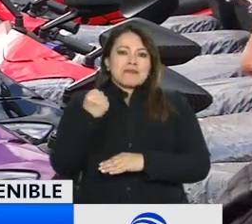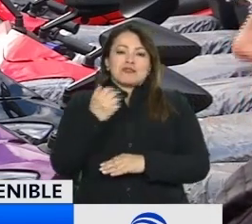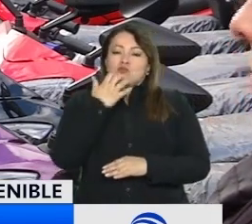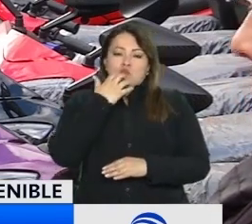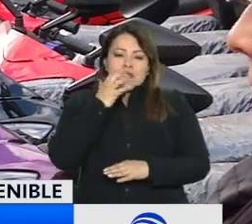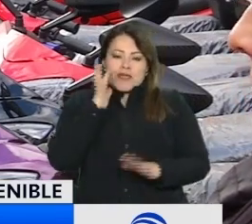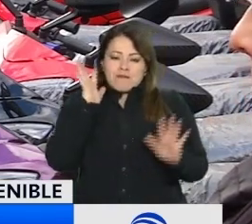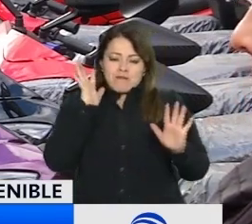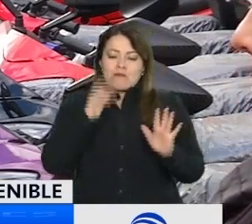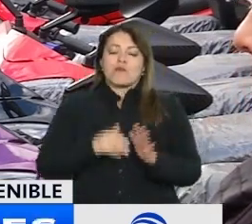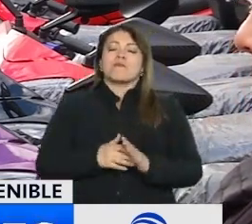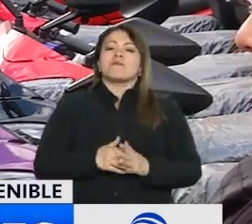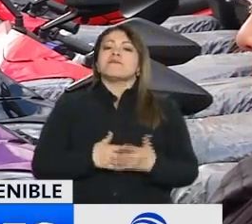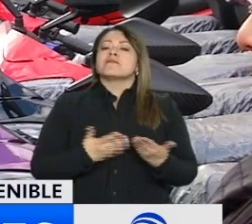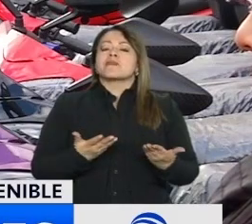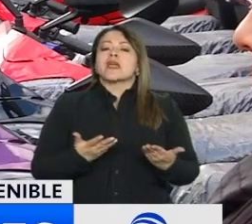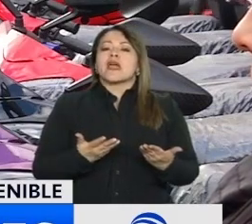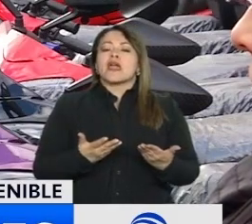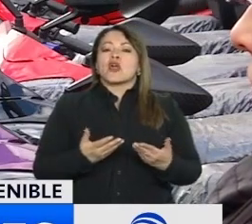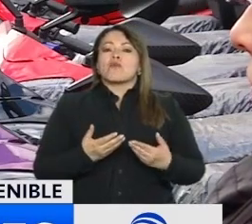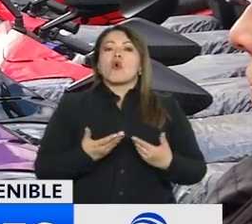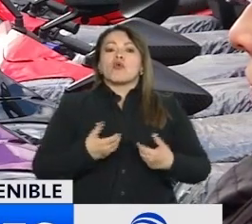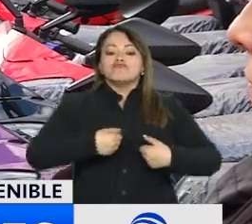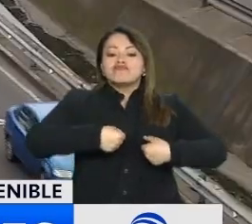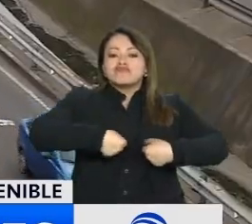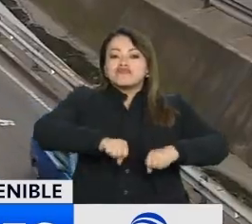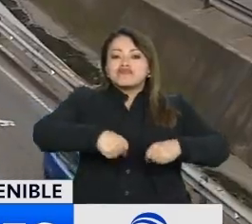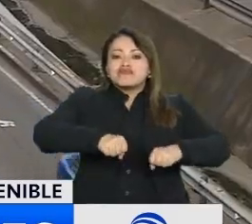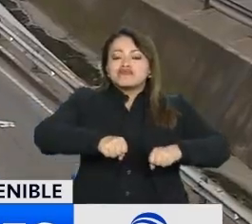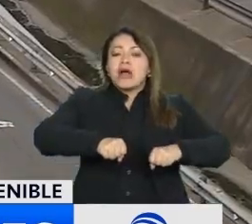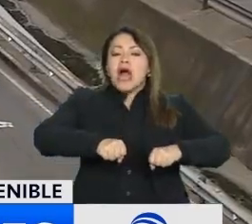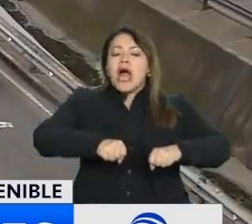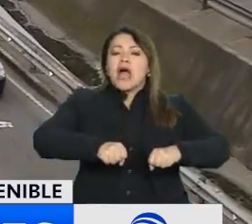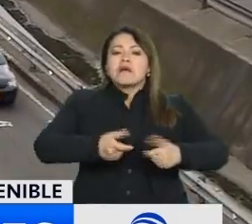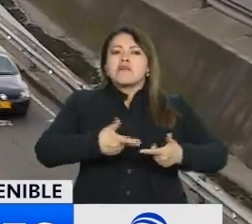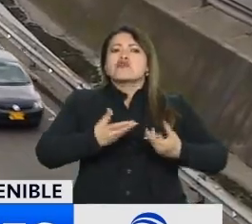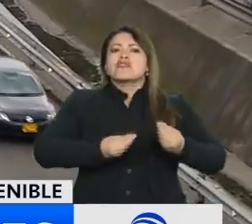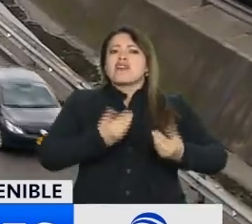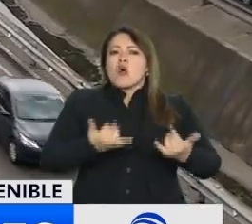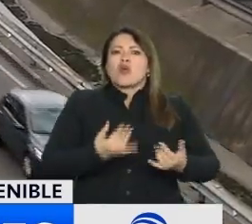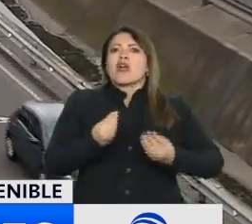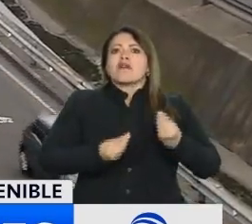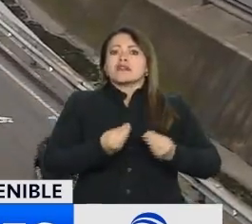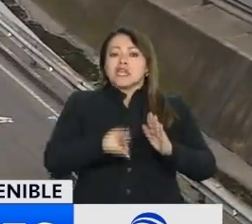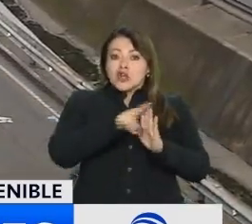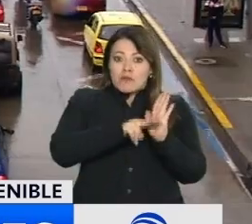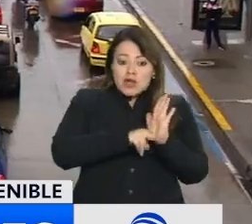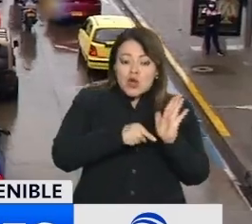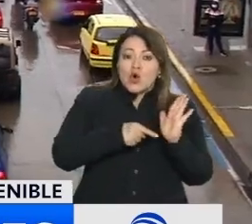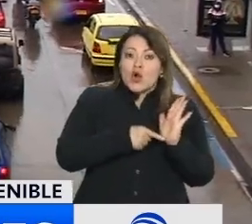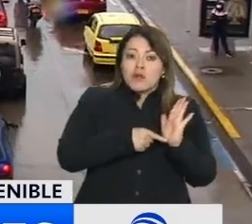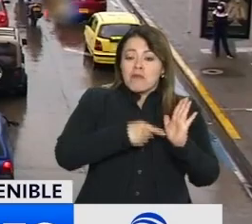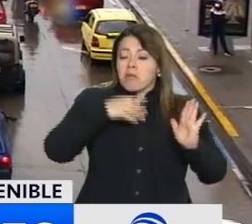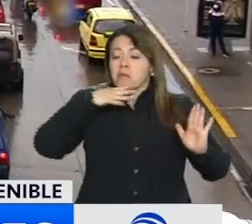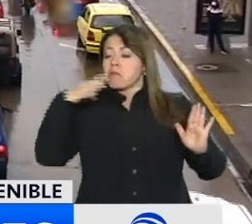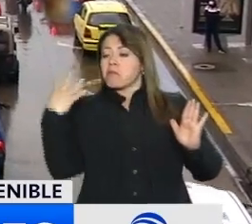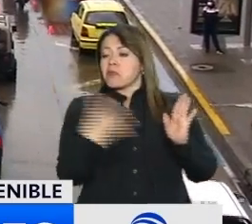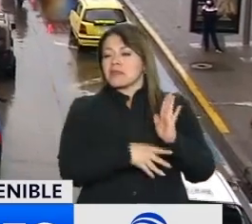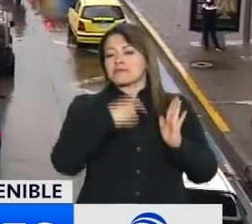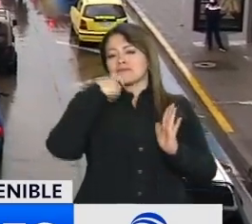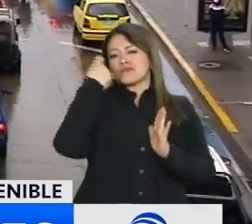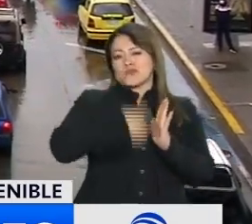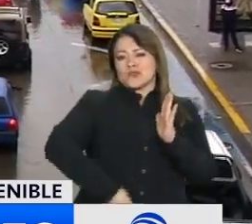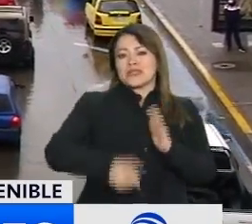inventario, solo vehículos para ciclorruta. Cabe señalar que por incumplir la normatividad, la multa oscila entre los